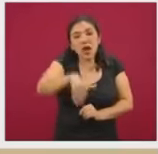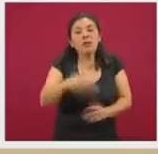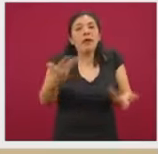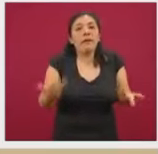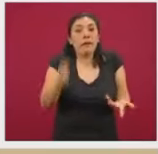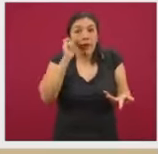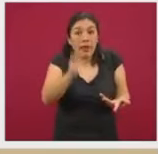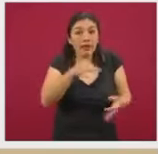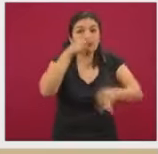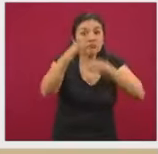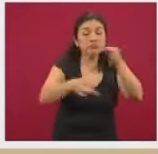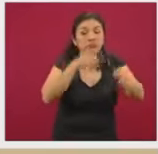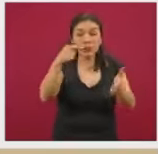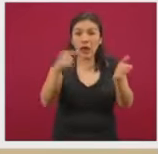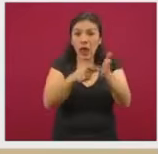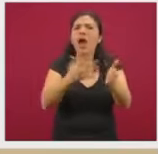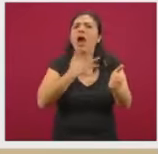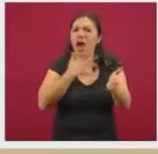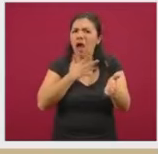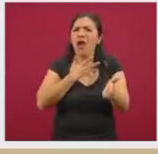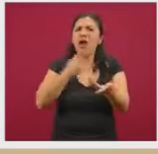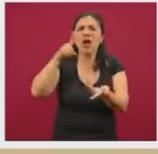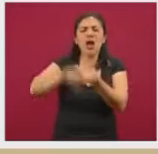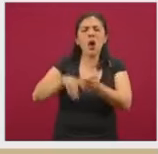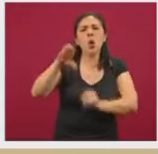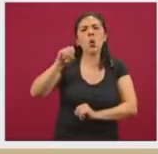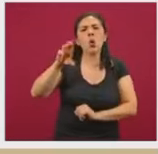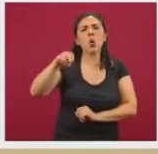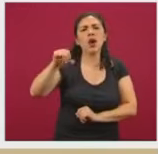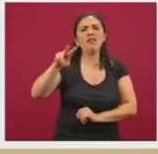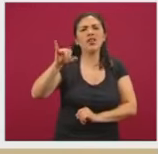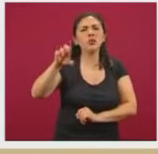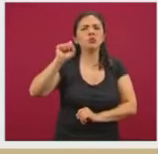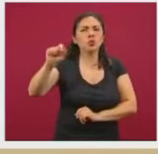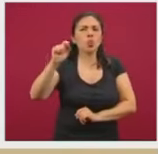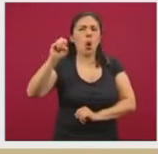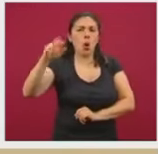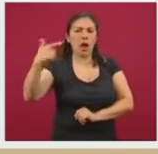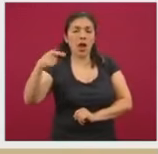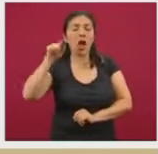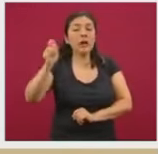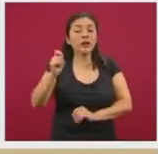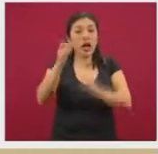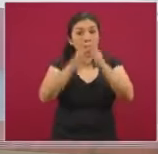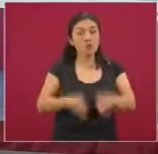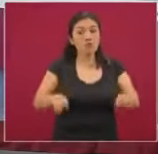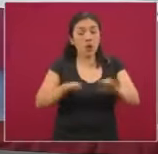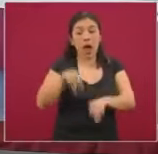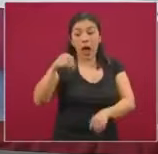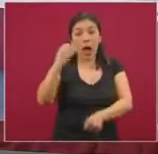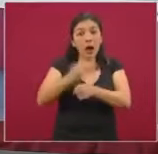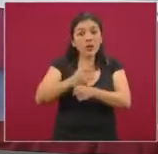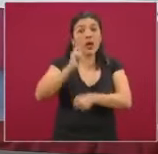que este boletín está disponible en la página de coronavirus. Y una de las cosas importantes es el boletín número